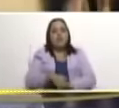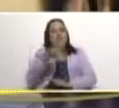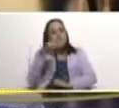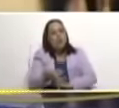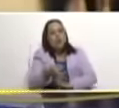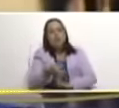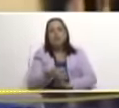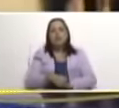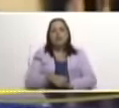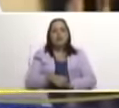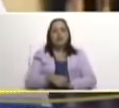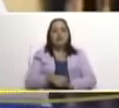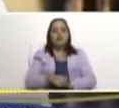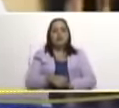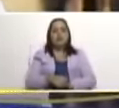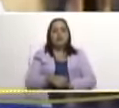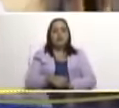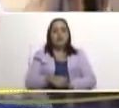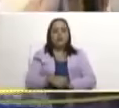tarde,